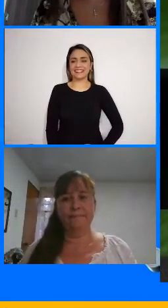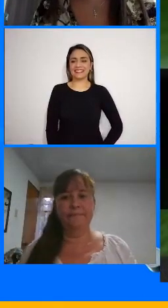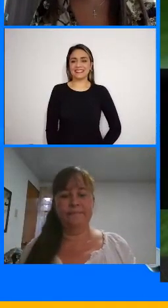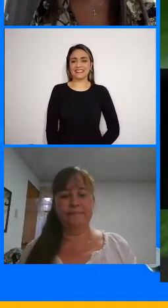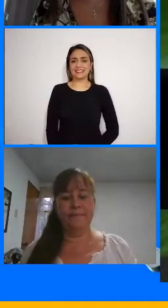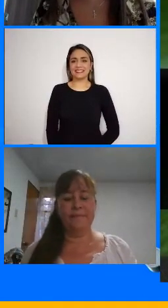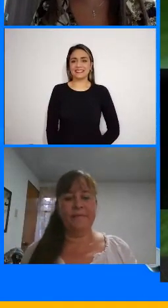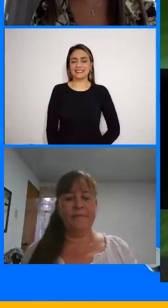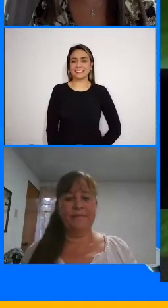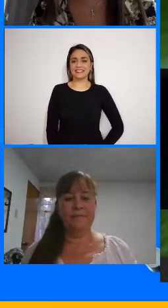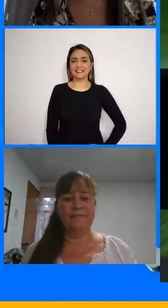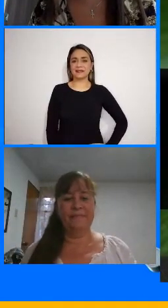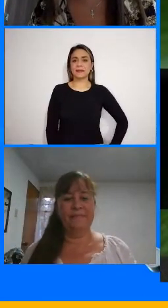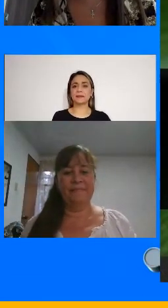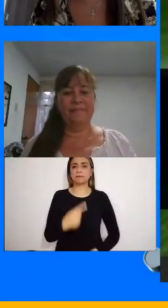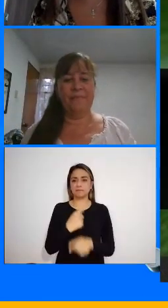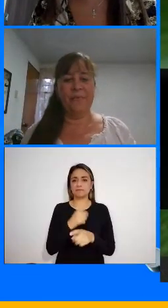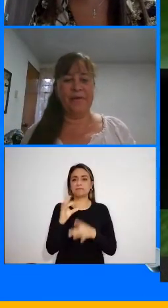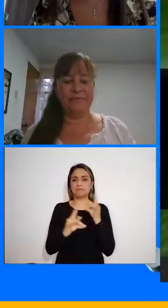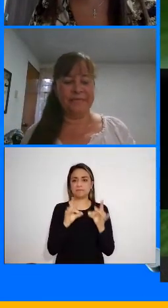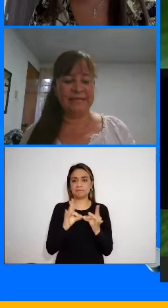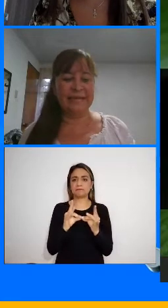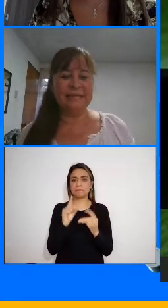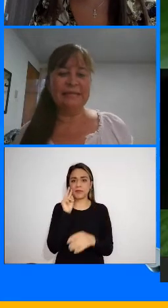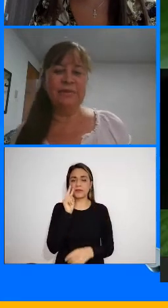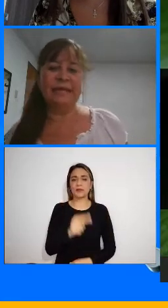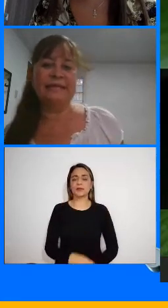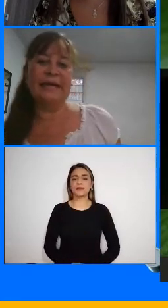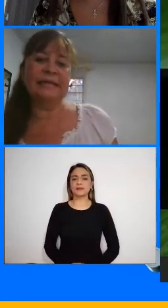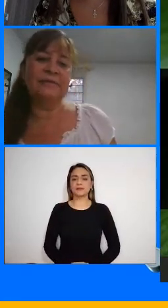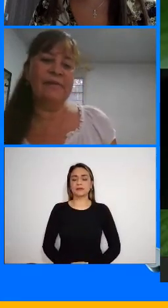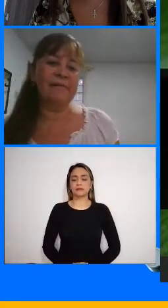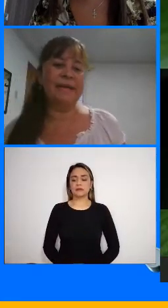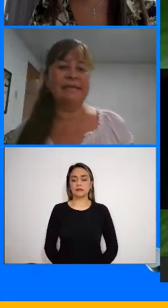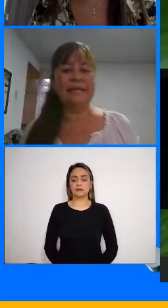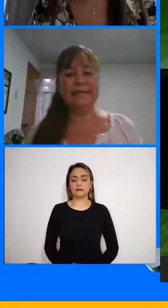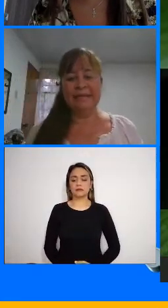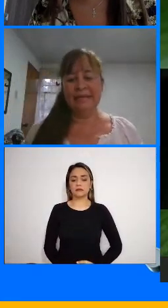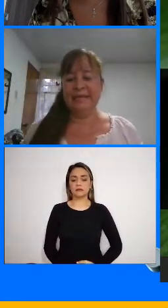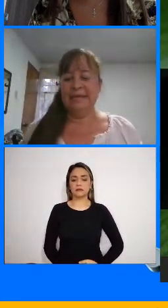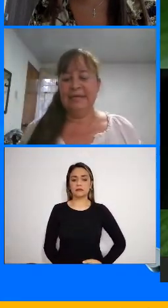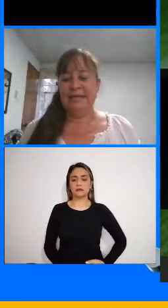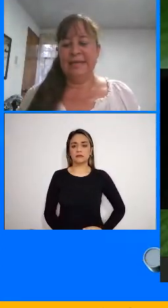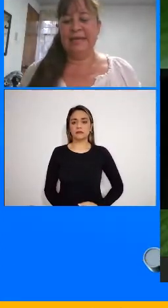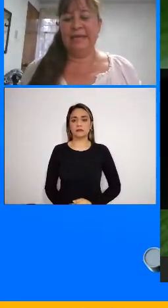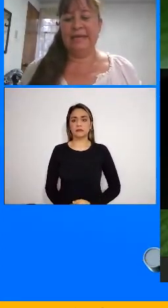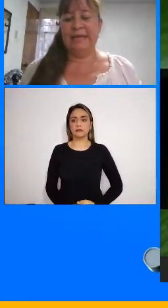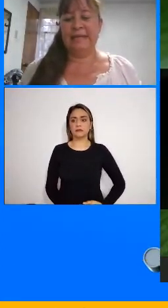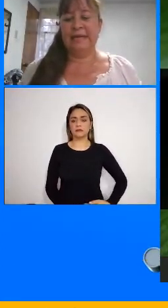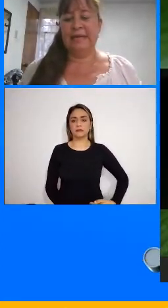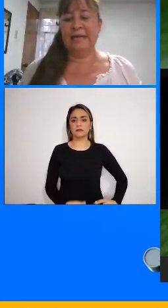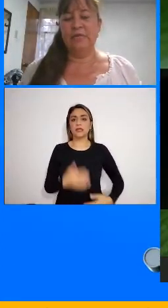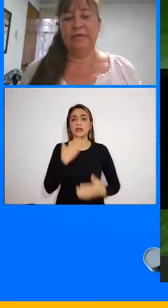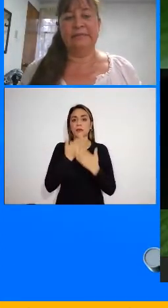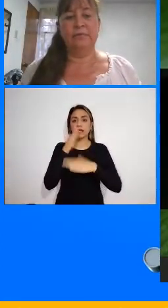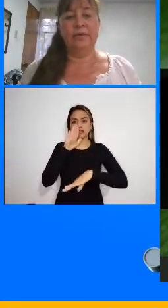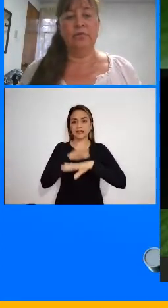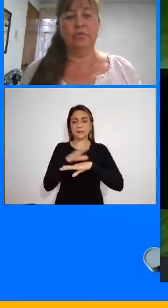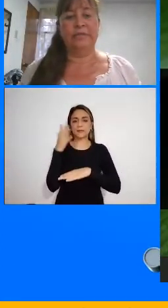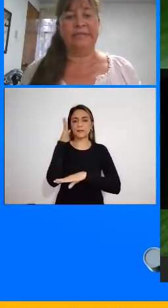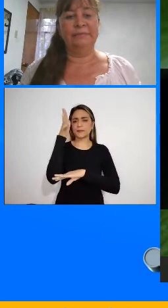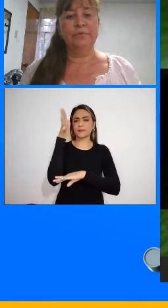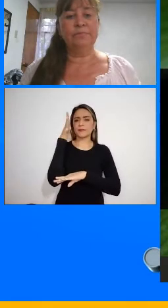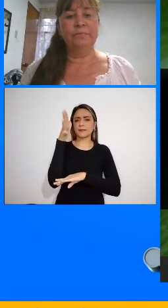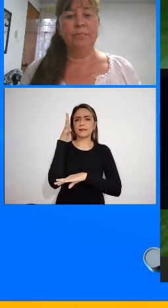Sí, señora, se está viendo perfecto. Bueno, muchas gracias. Buenas tardes nuevamente. La charla de hoy es